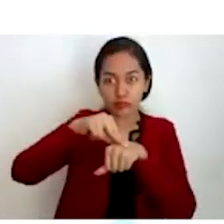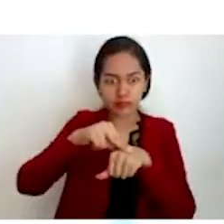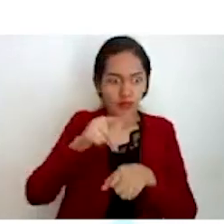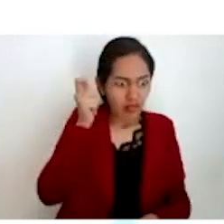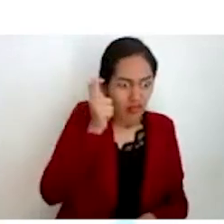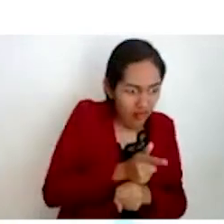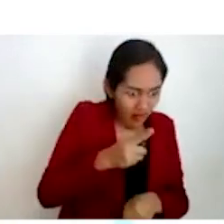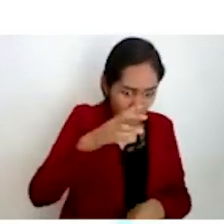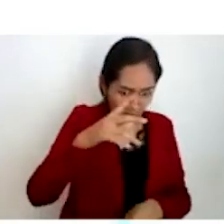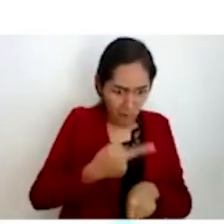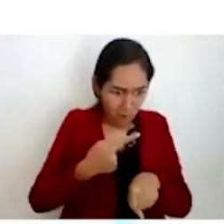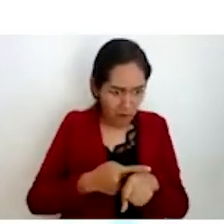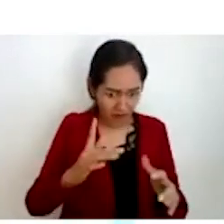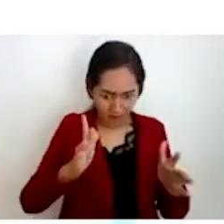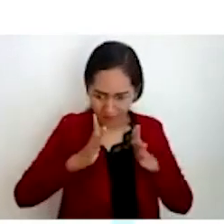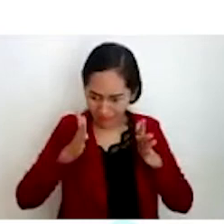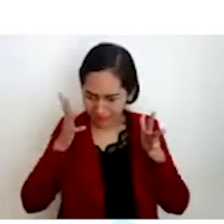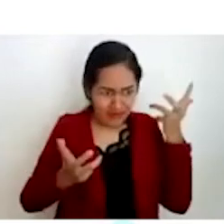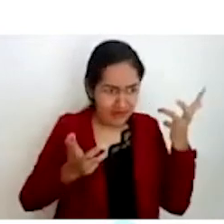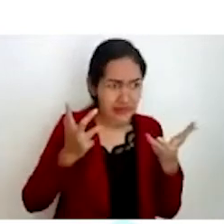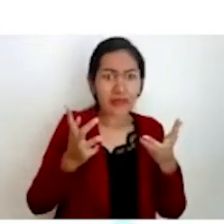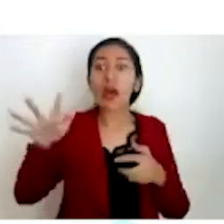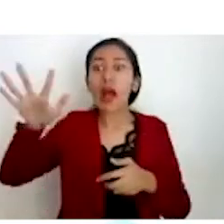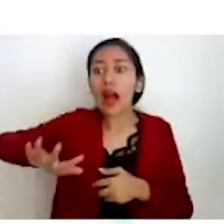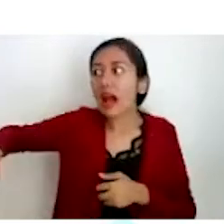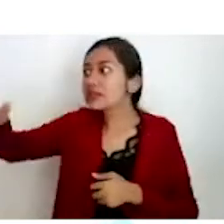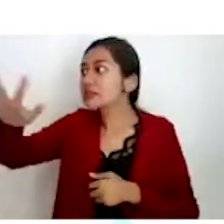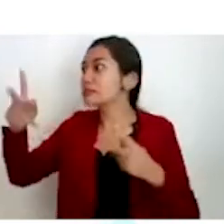información hacia la población para que se cuide